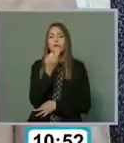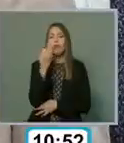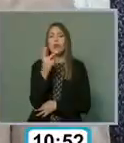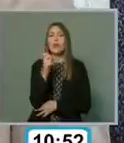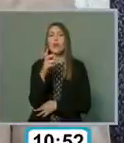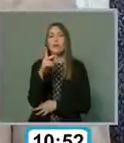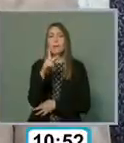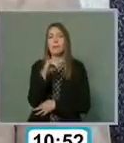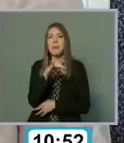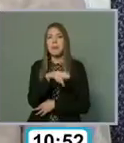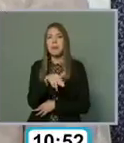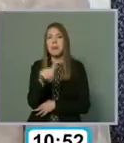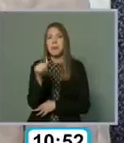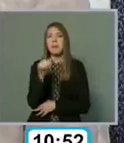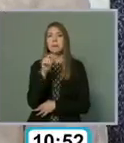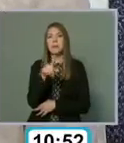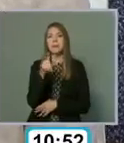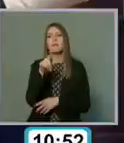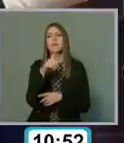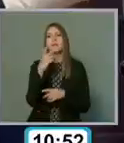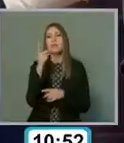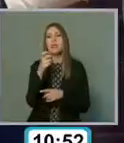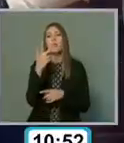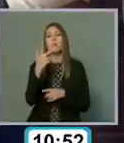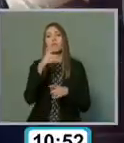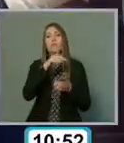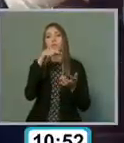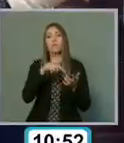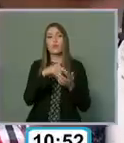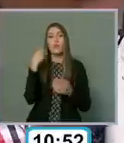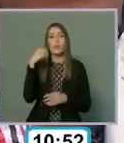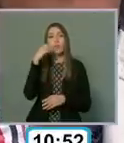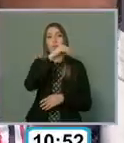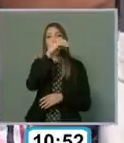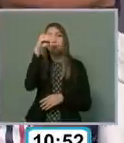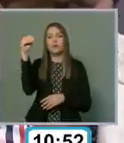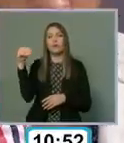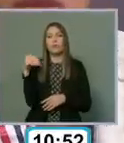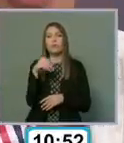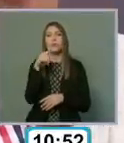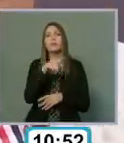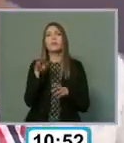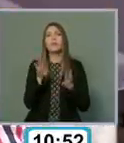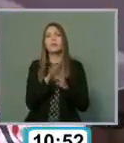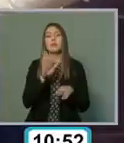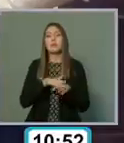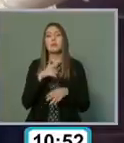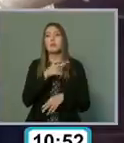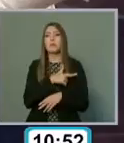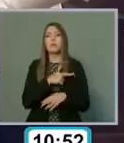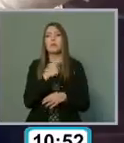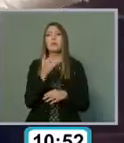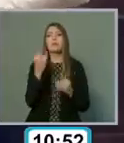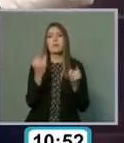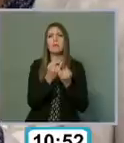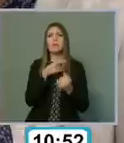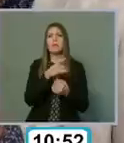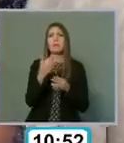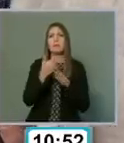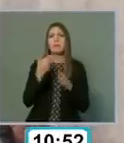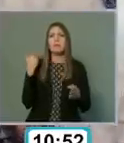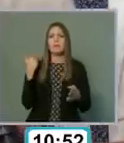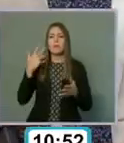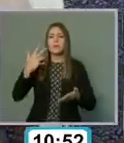de las 8 regiones de Oaxaca. Ajá. Y bueno, esta es muy representativa y se ha llevado a nivel internacional. Así es, creo, hace poco